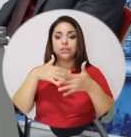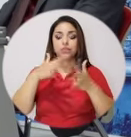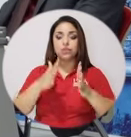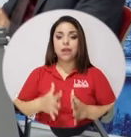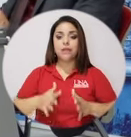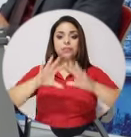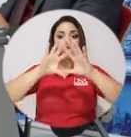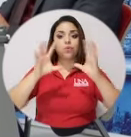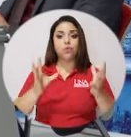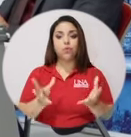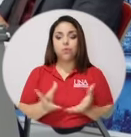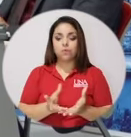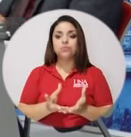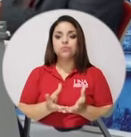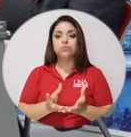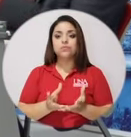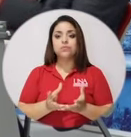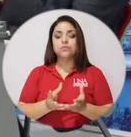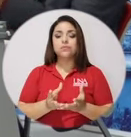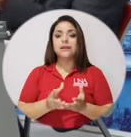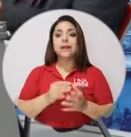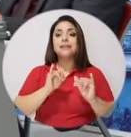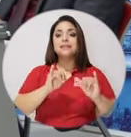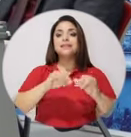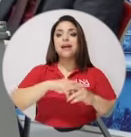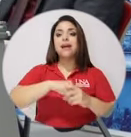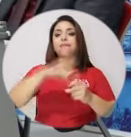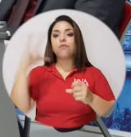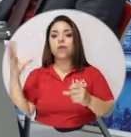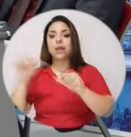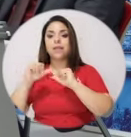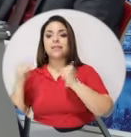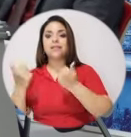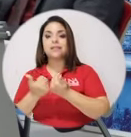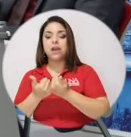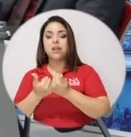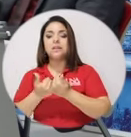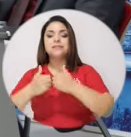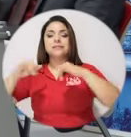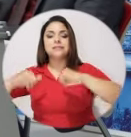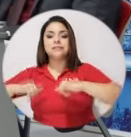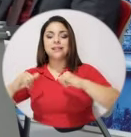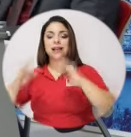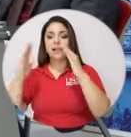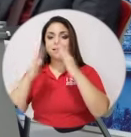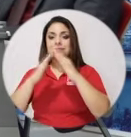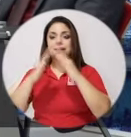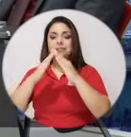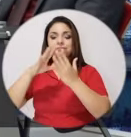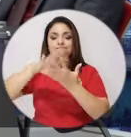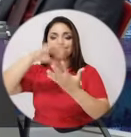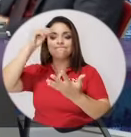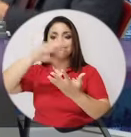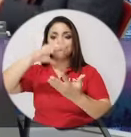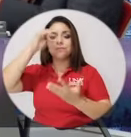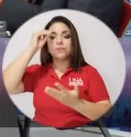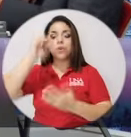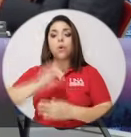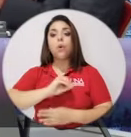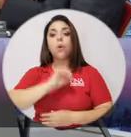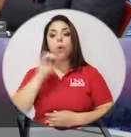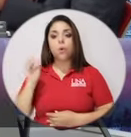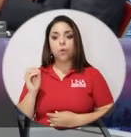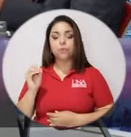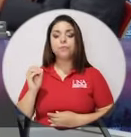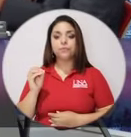estudiantes en el mundo están fuera de sus aulas y están recibiendo clases en sus casas, o el servicio se